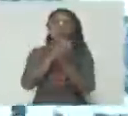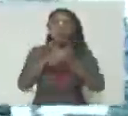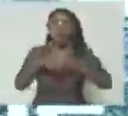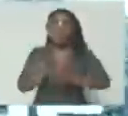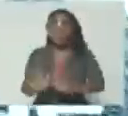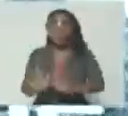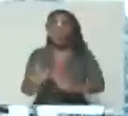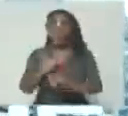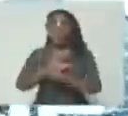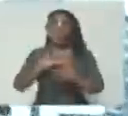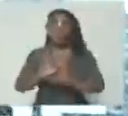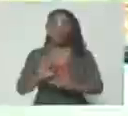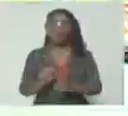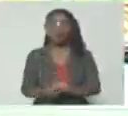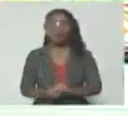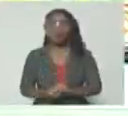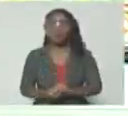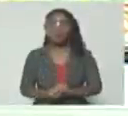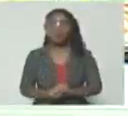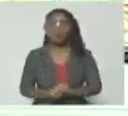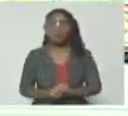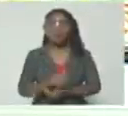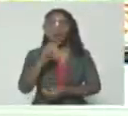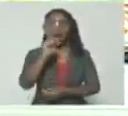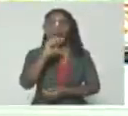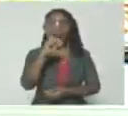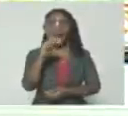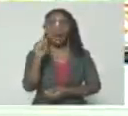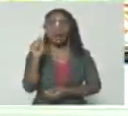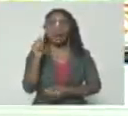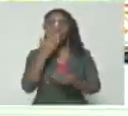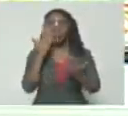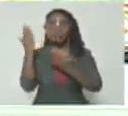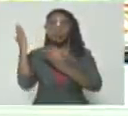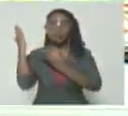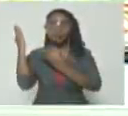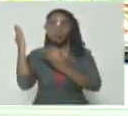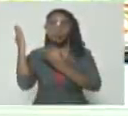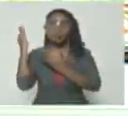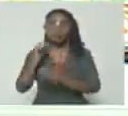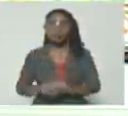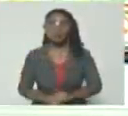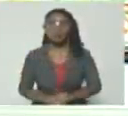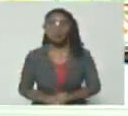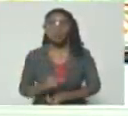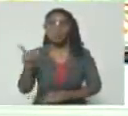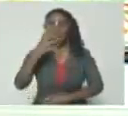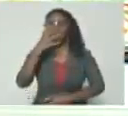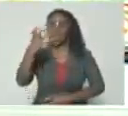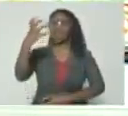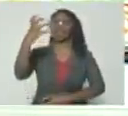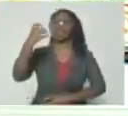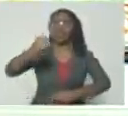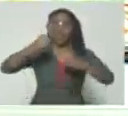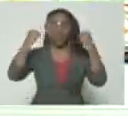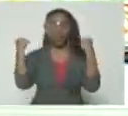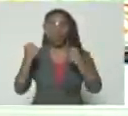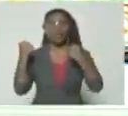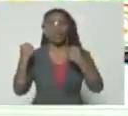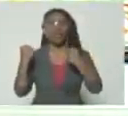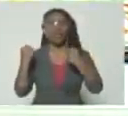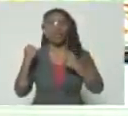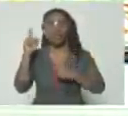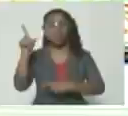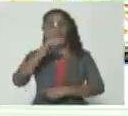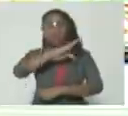Margariteña, así Ana es. Karina Rote. Ana Karina Rote del Mar. Ese es El grito de guerra. El grito de guerra. Así es. De